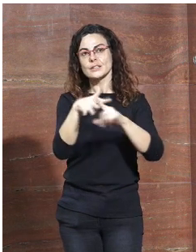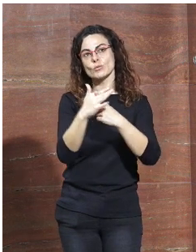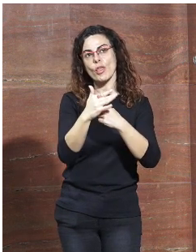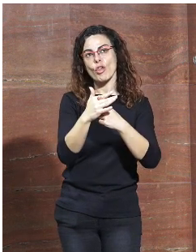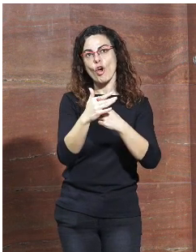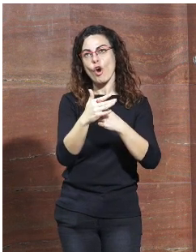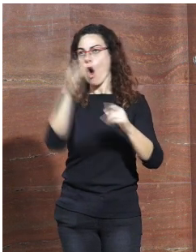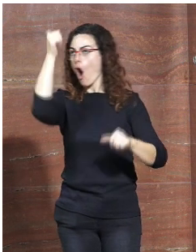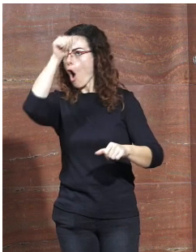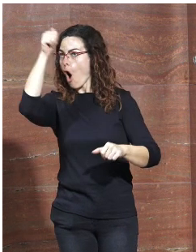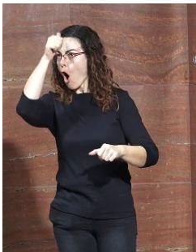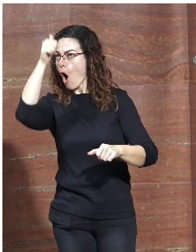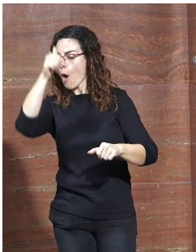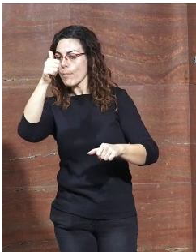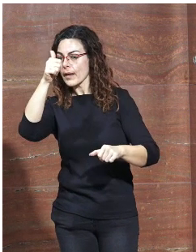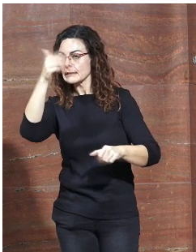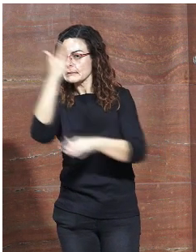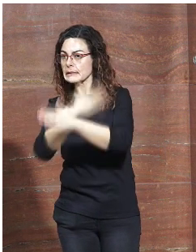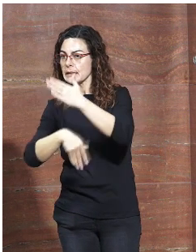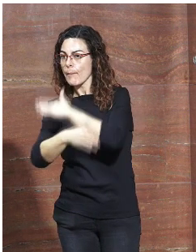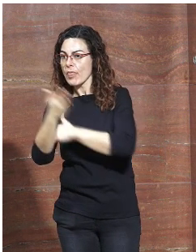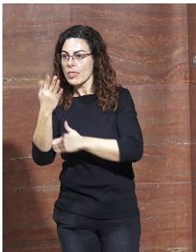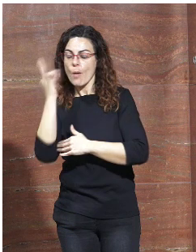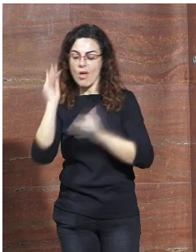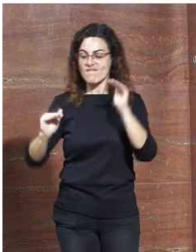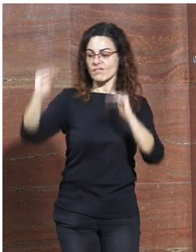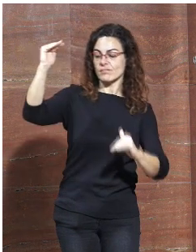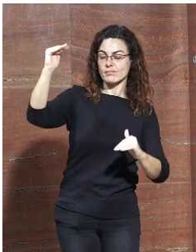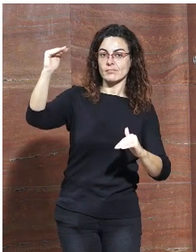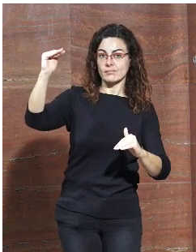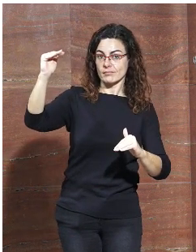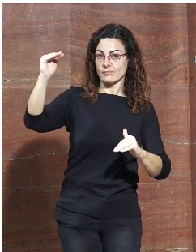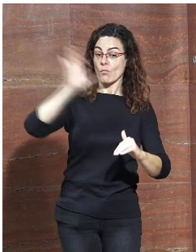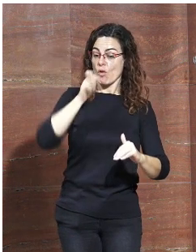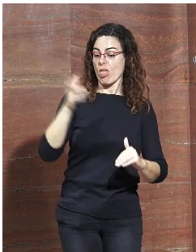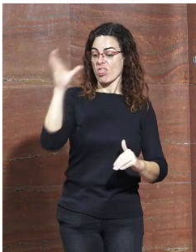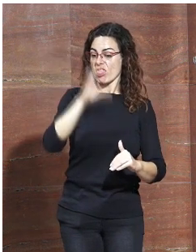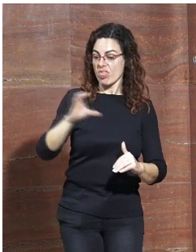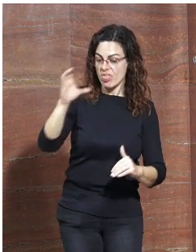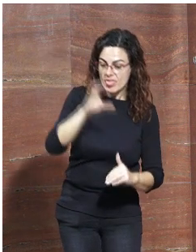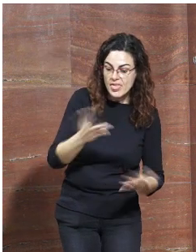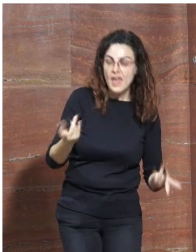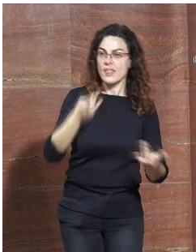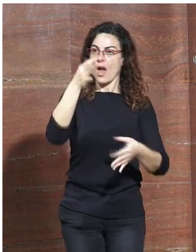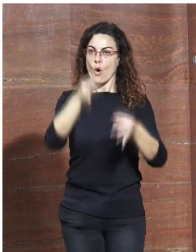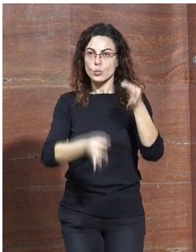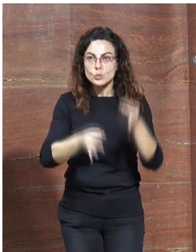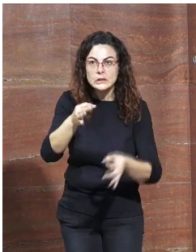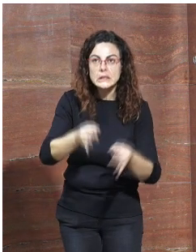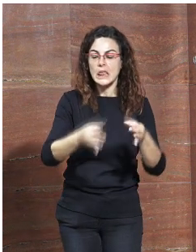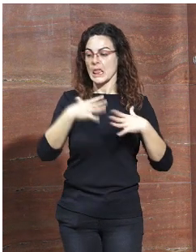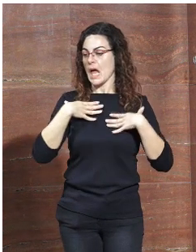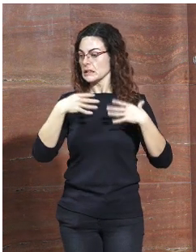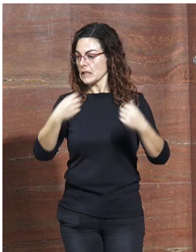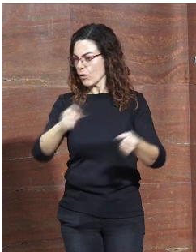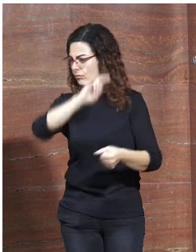los hombres que tenemos una discapacidad. Porque la ciencia, el urbanismo, la justicia, la salud,